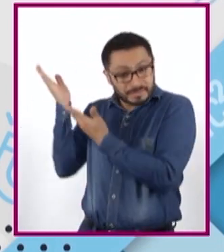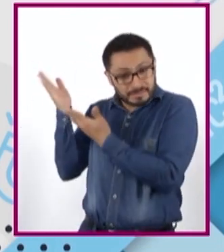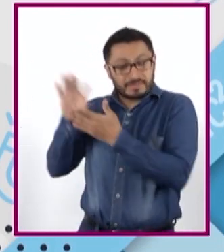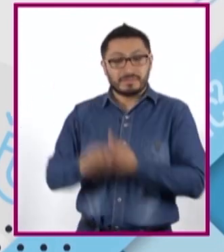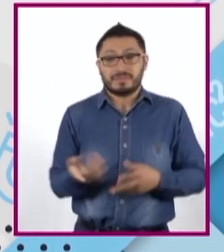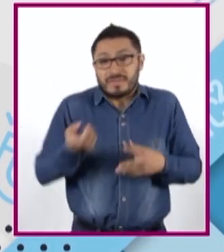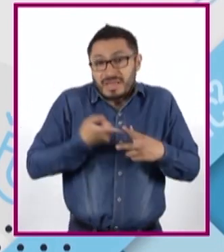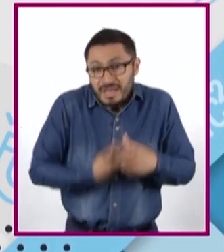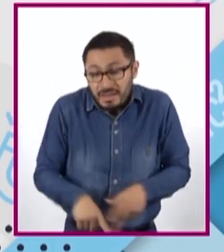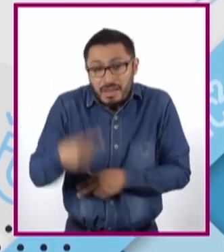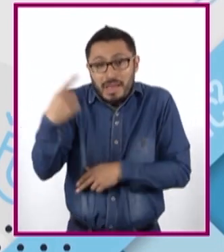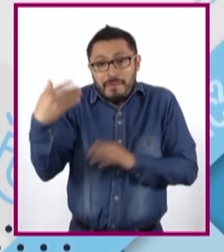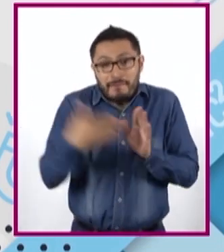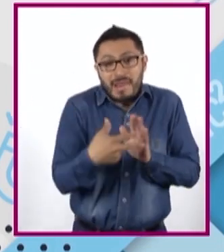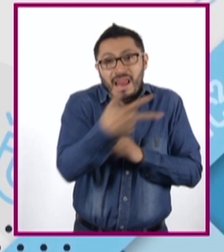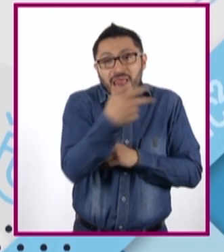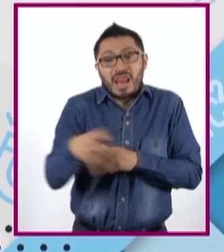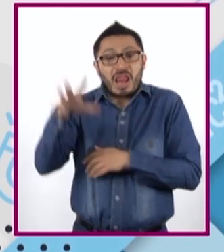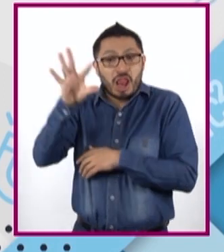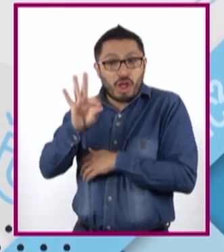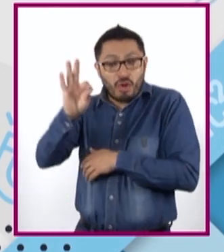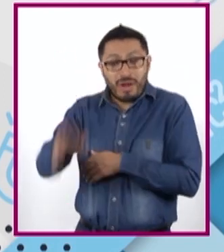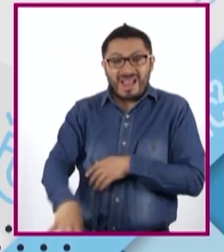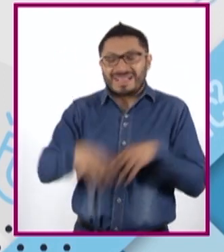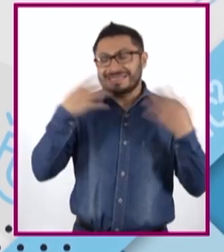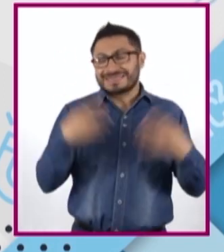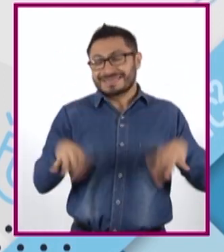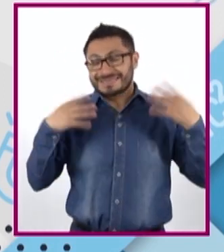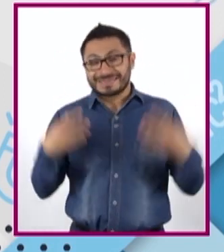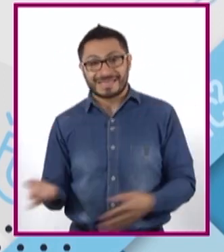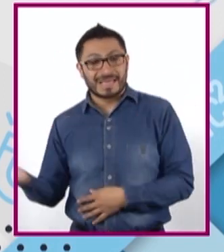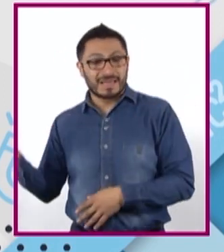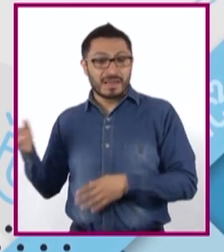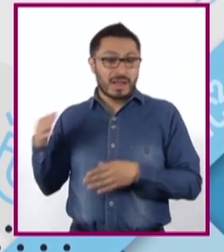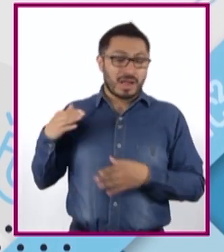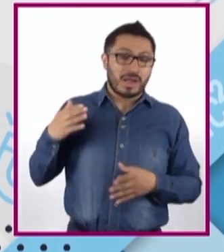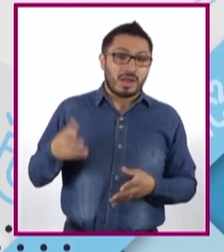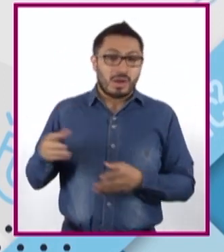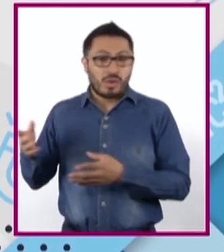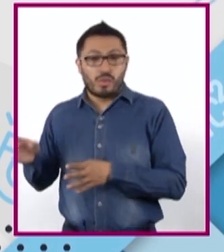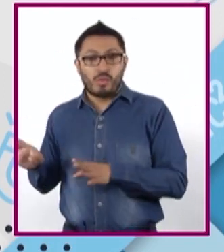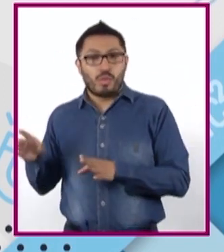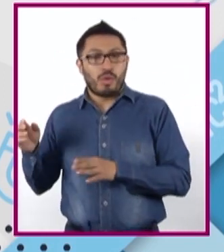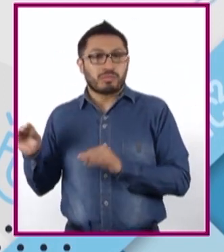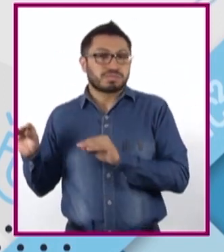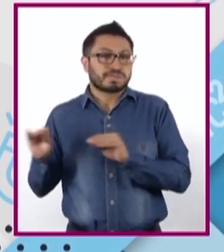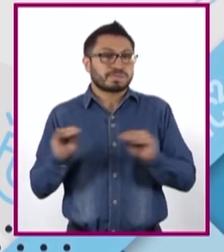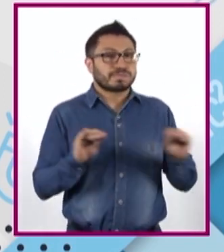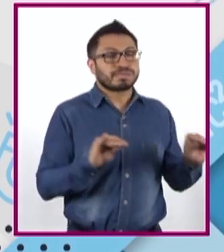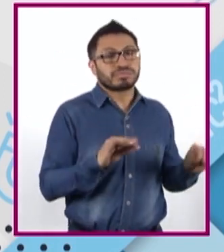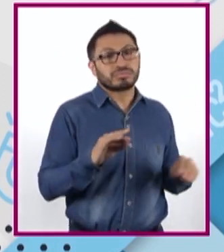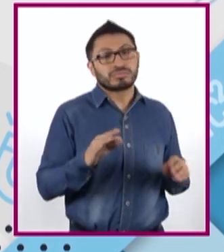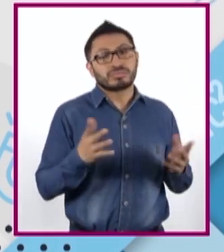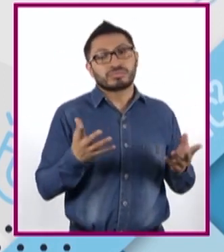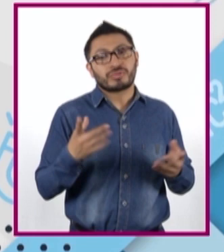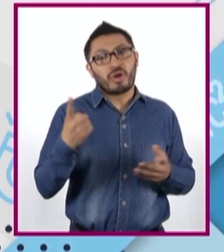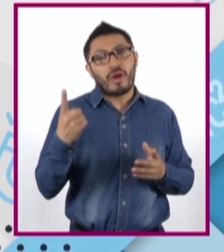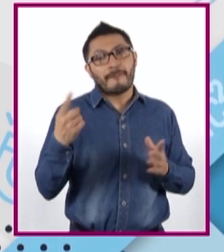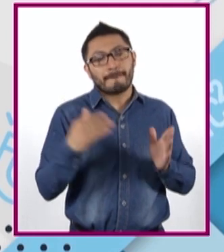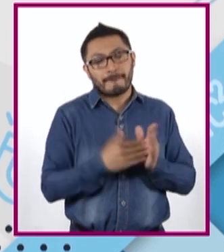en 1840, tenía un volumen de desplazamiento aproximadamente 1,000